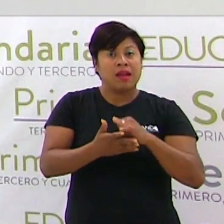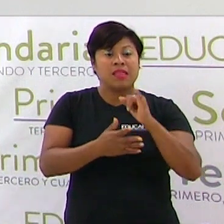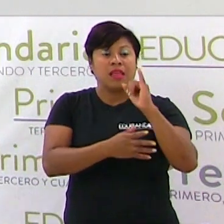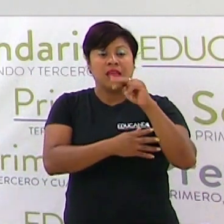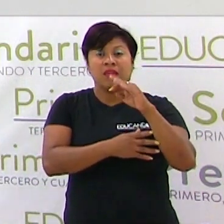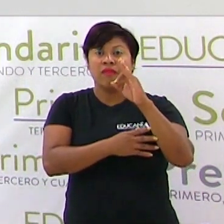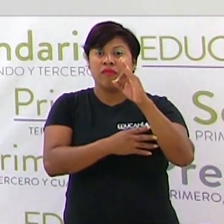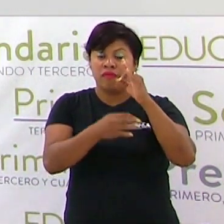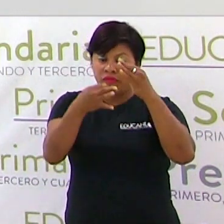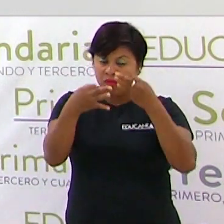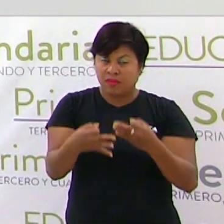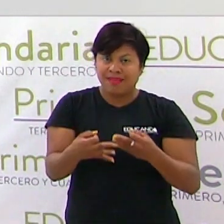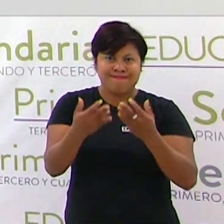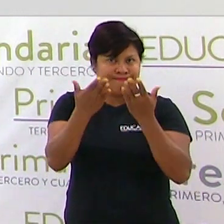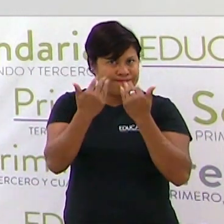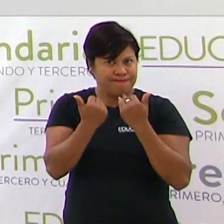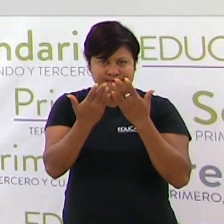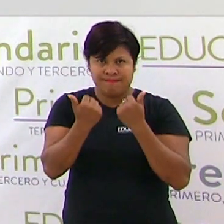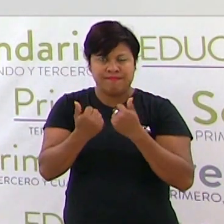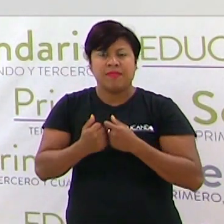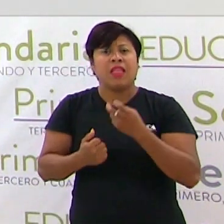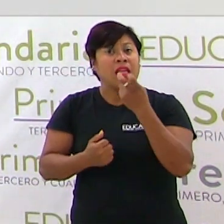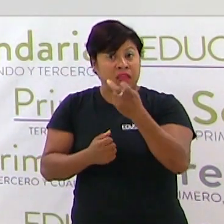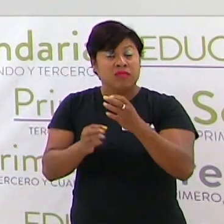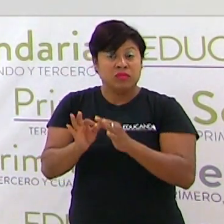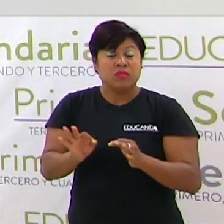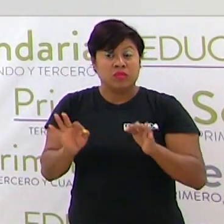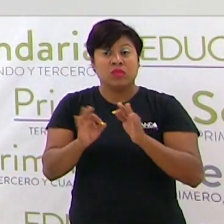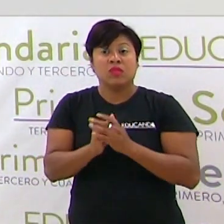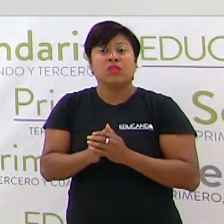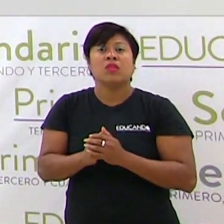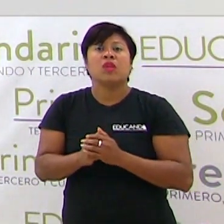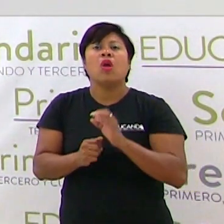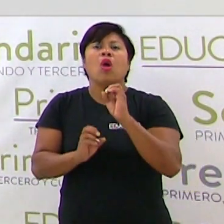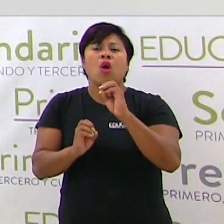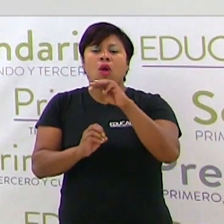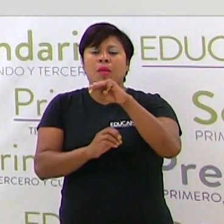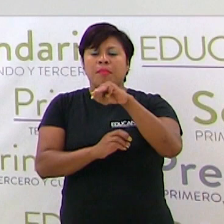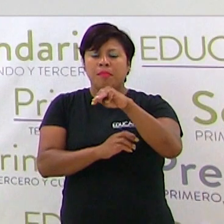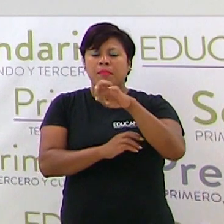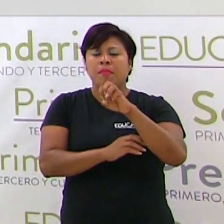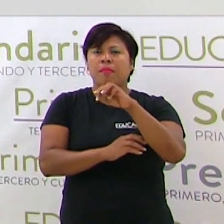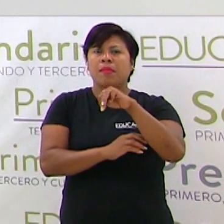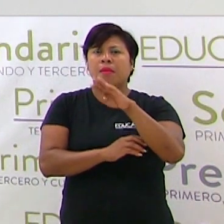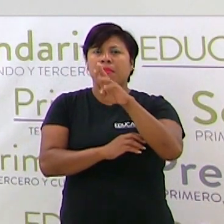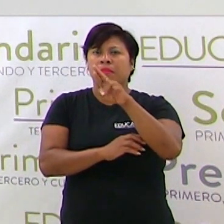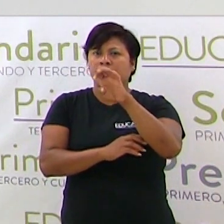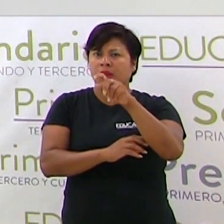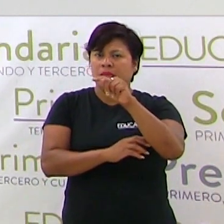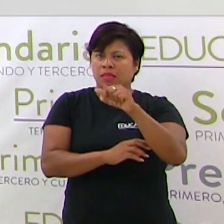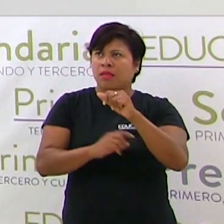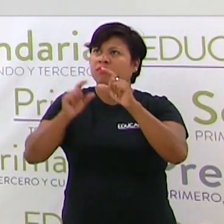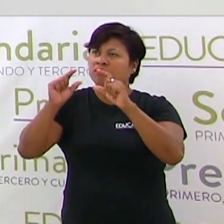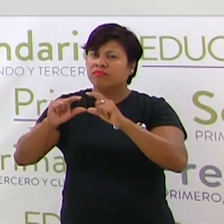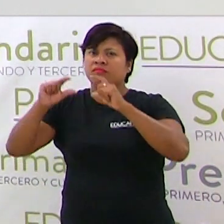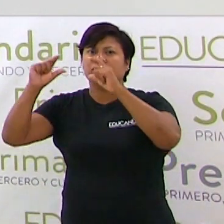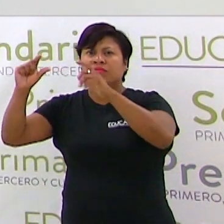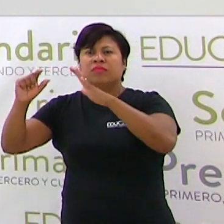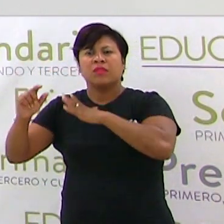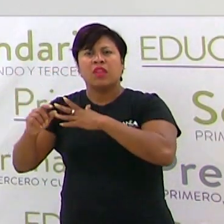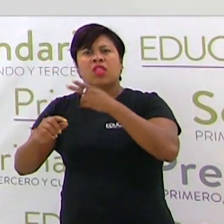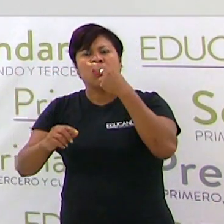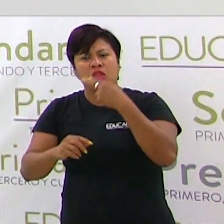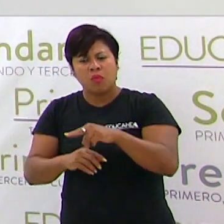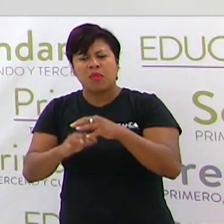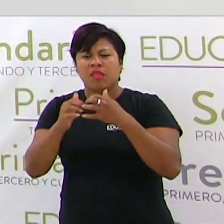¿Verdad? Debe haber un encabezado, eso es muy importante. O un membrete, les llaman cartas membretadas porque arriba viene el nombre de la